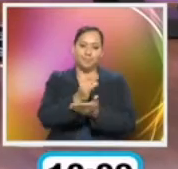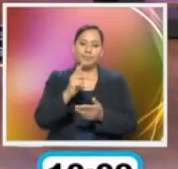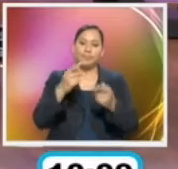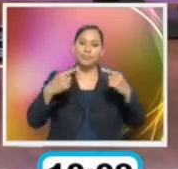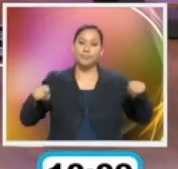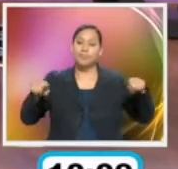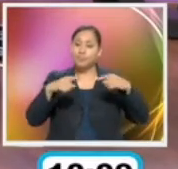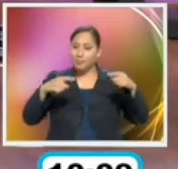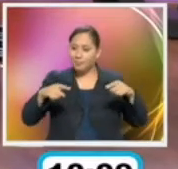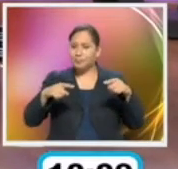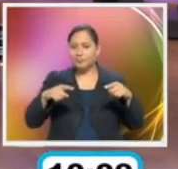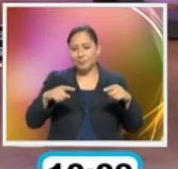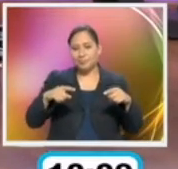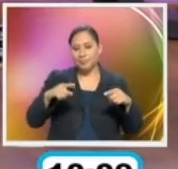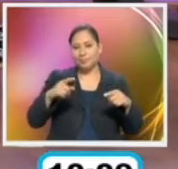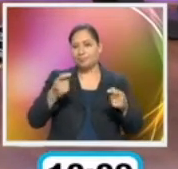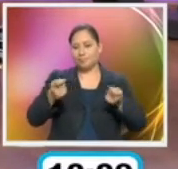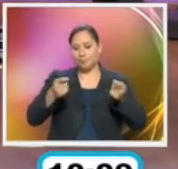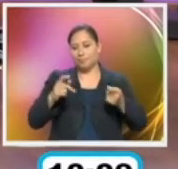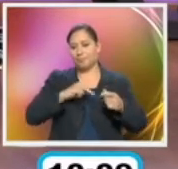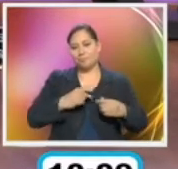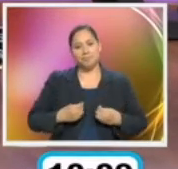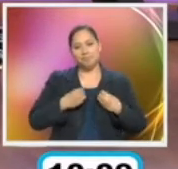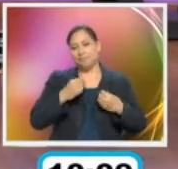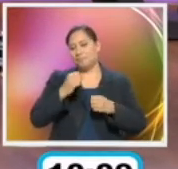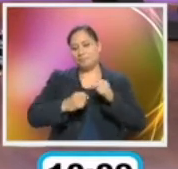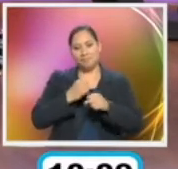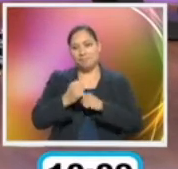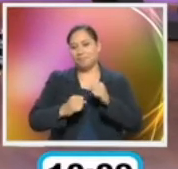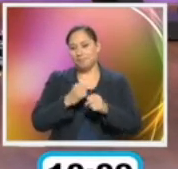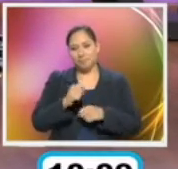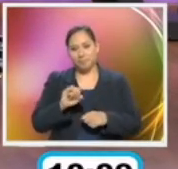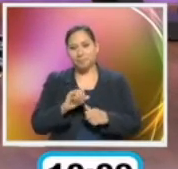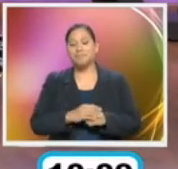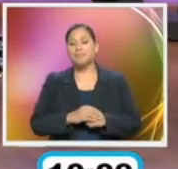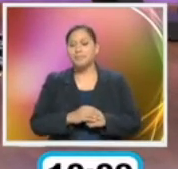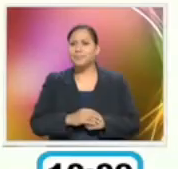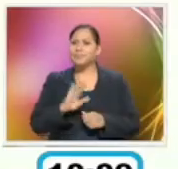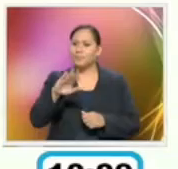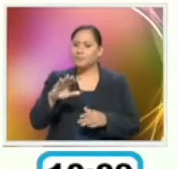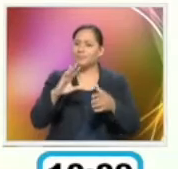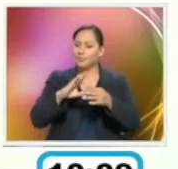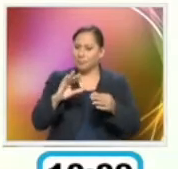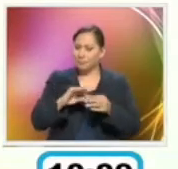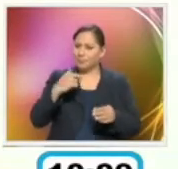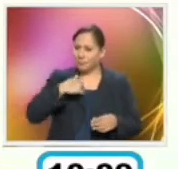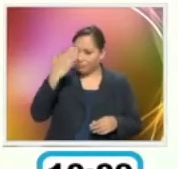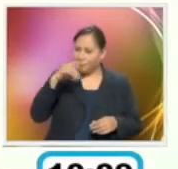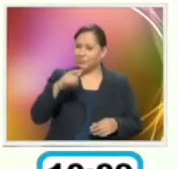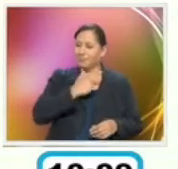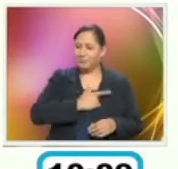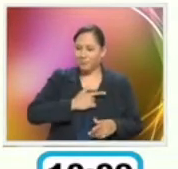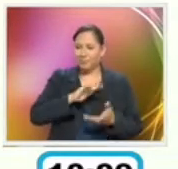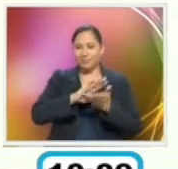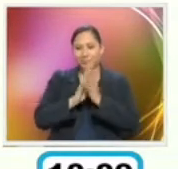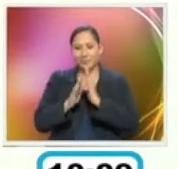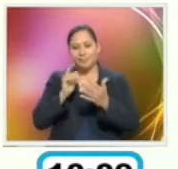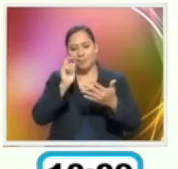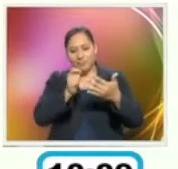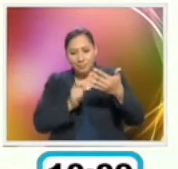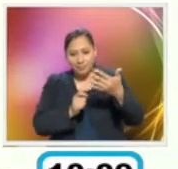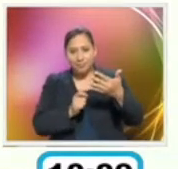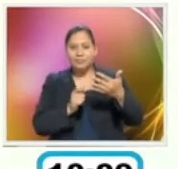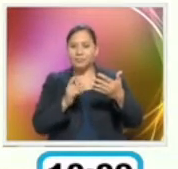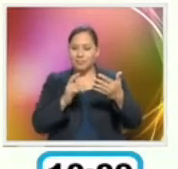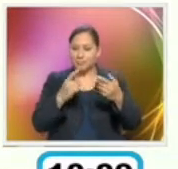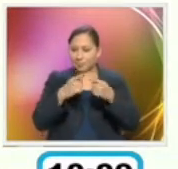música ha dominado mi vida por encima de otras cosas. Oye, cuéntanos, yo sé que a ti te gusta la representación de significados en